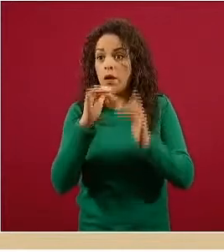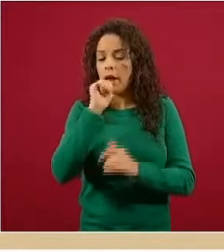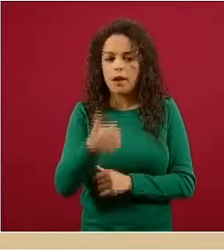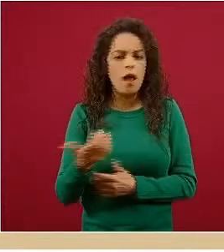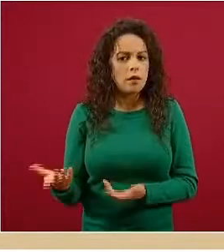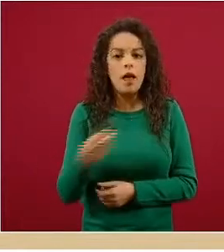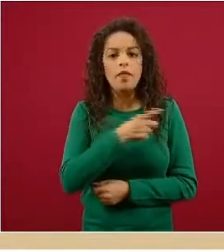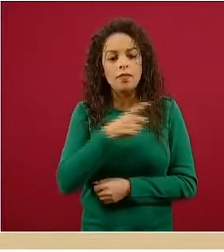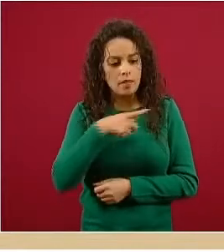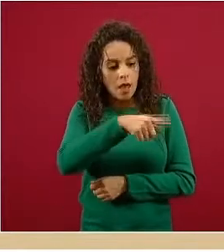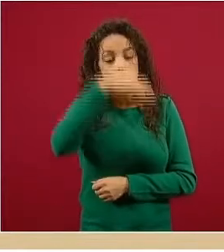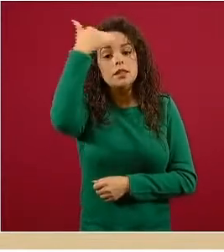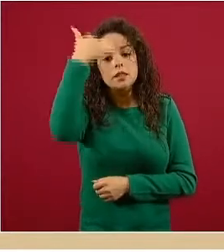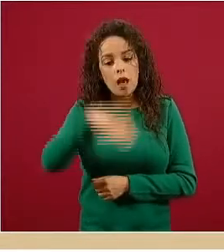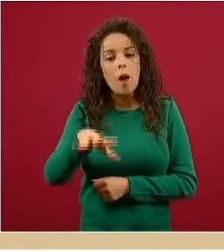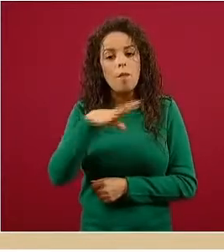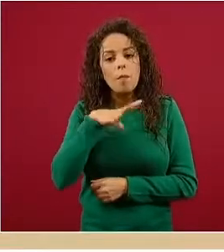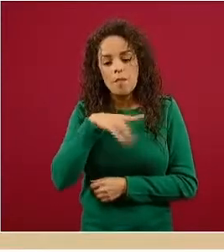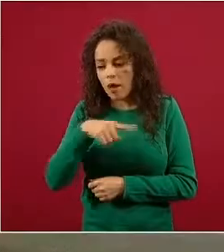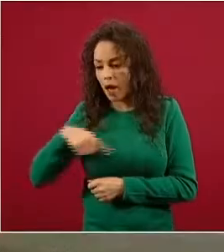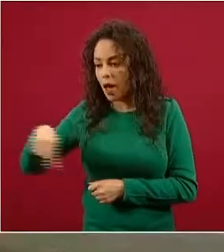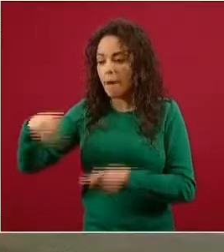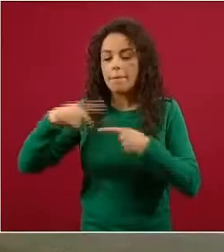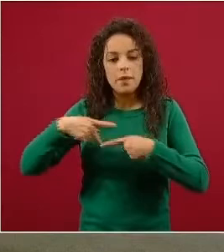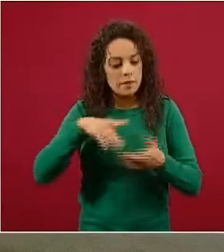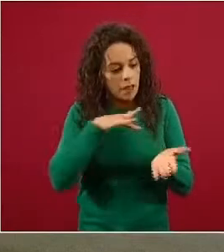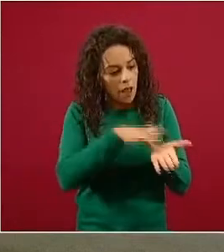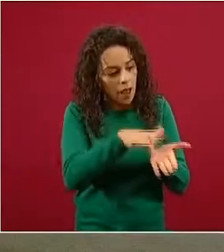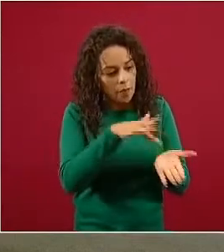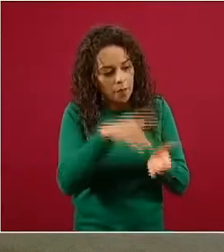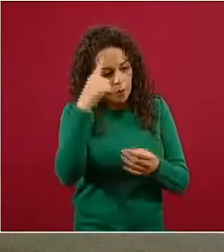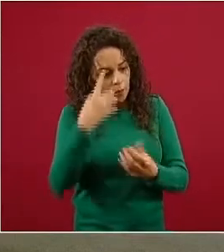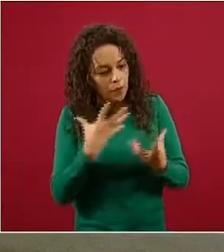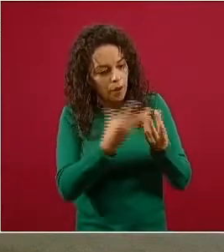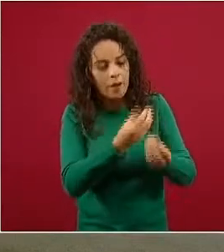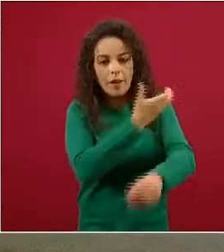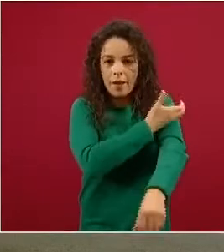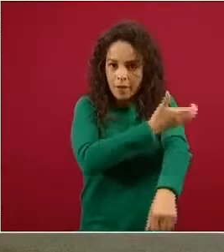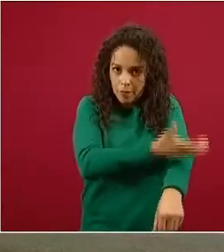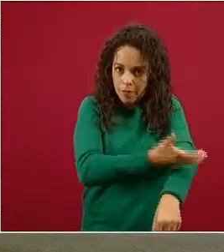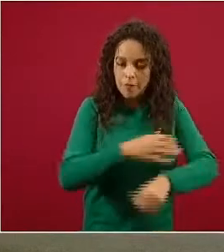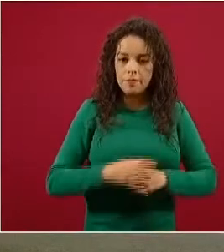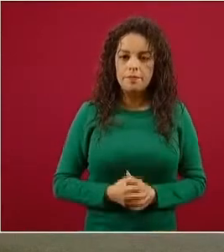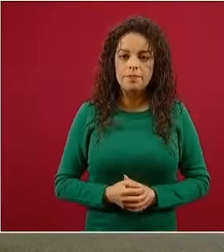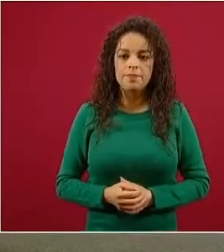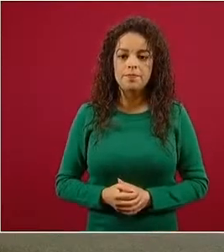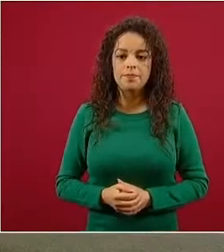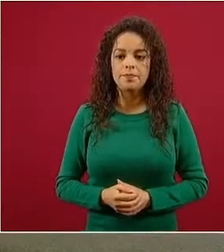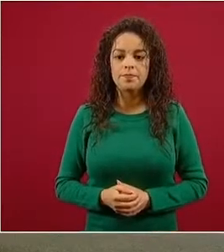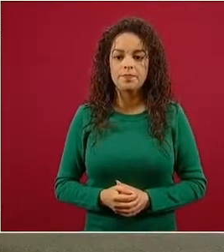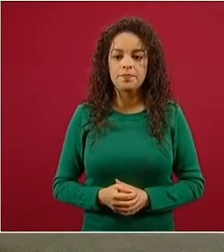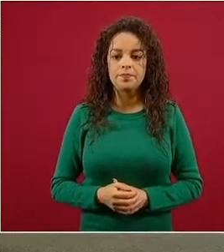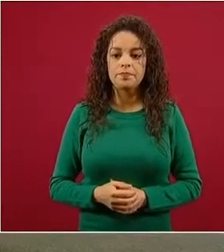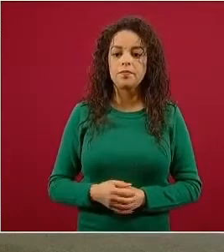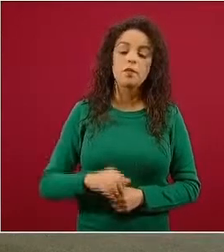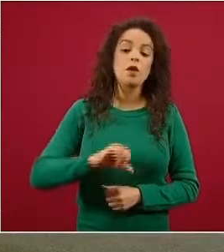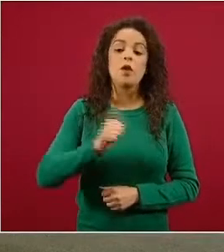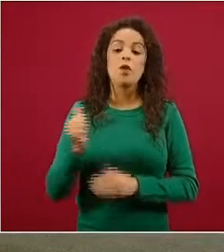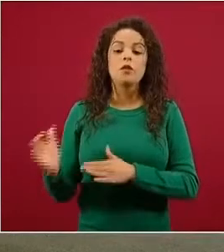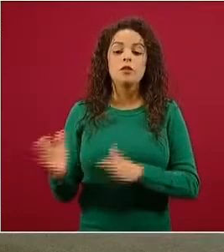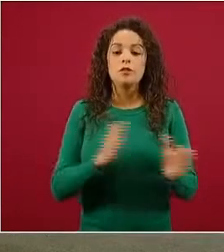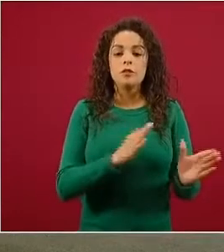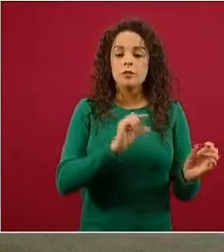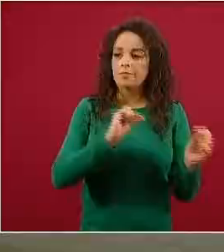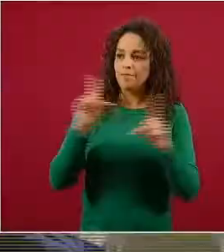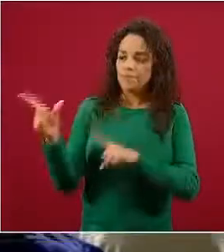de fomentar si pueden ser aplazadas o si pueden tener algún otro formato. Por ejemplo, en algunas familias